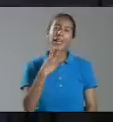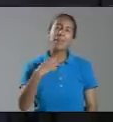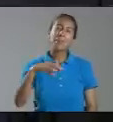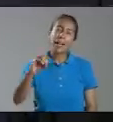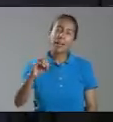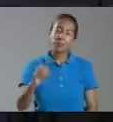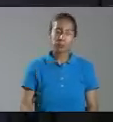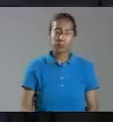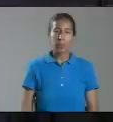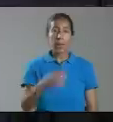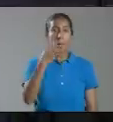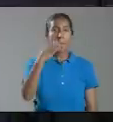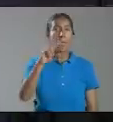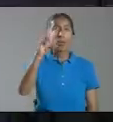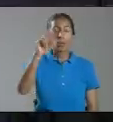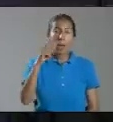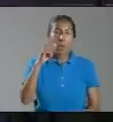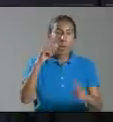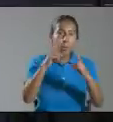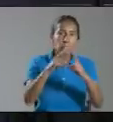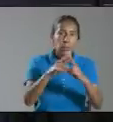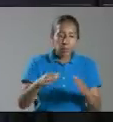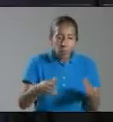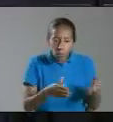Pero no han conocido los caminos.